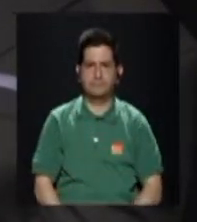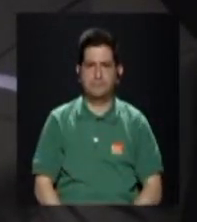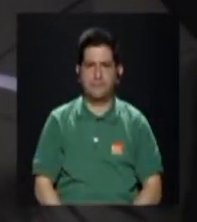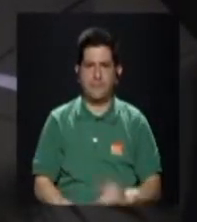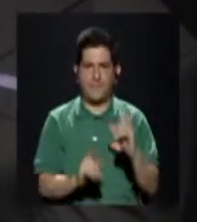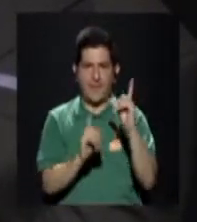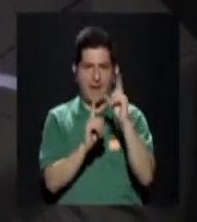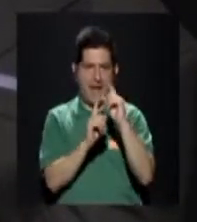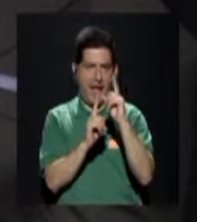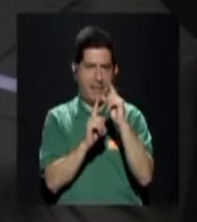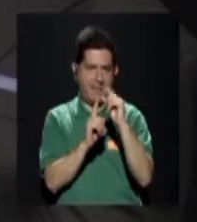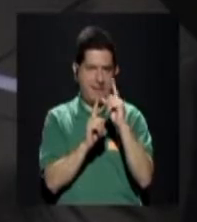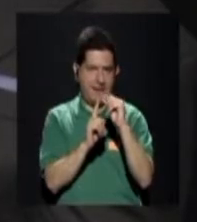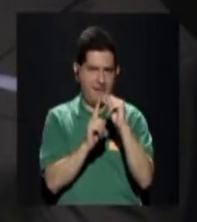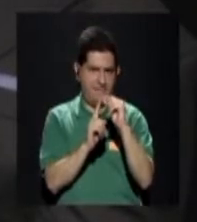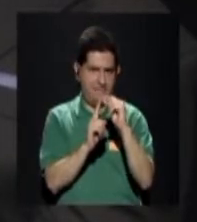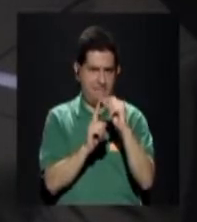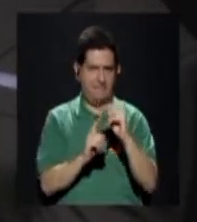Alquileres.